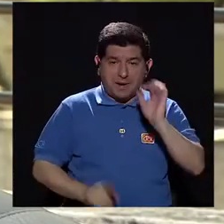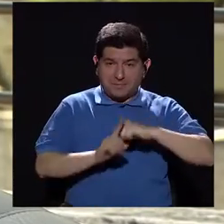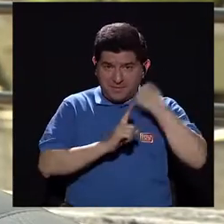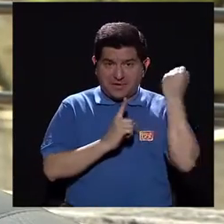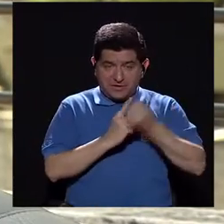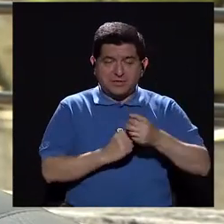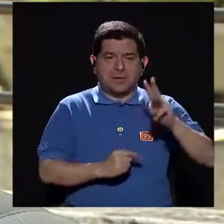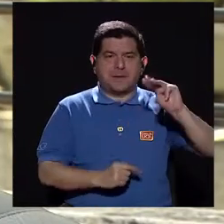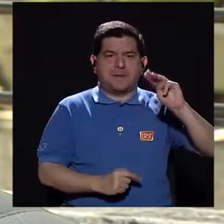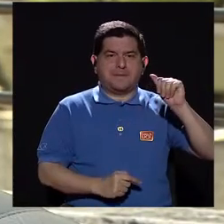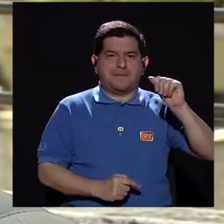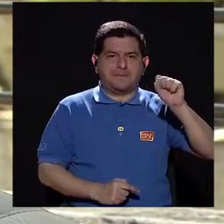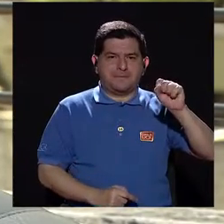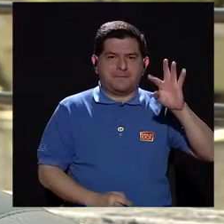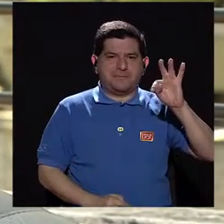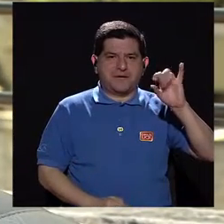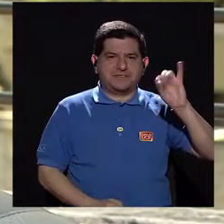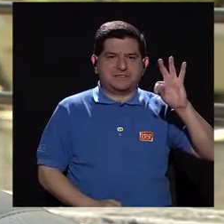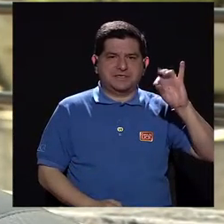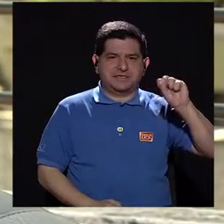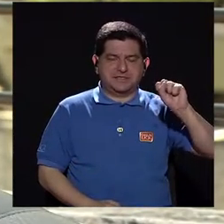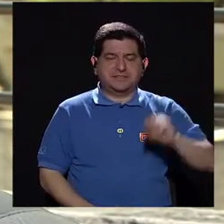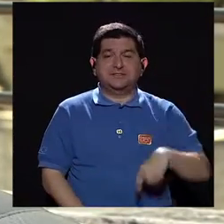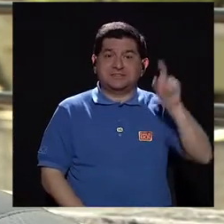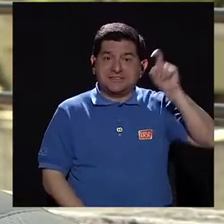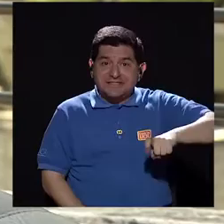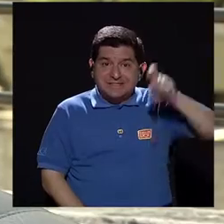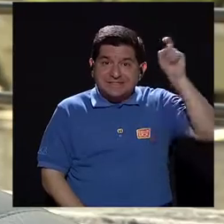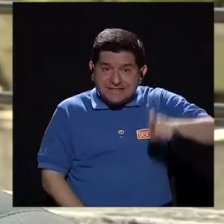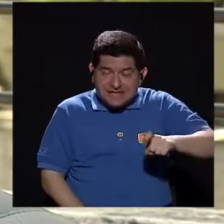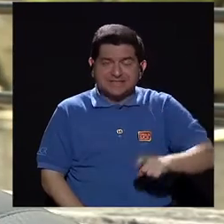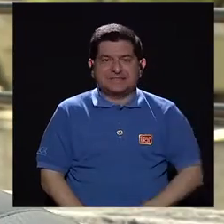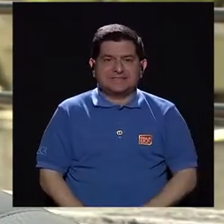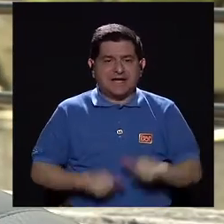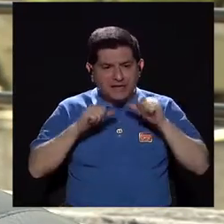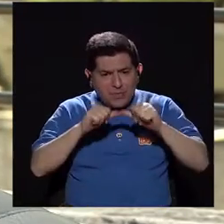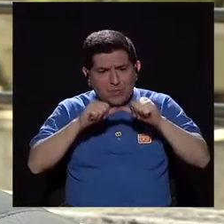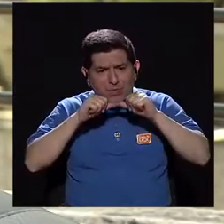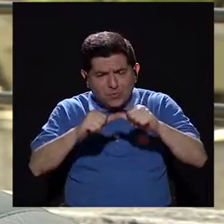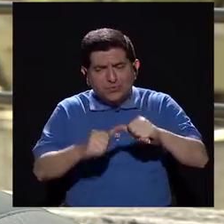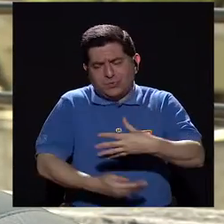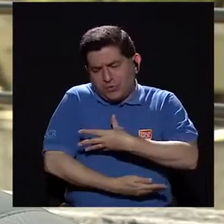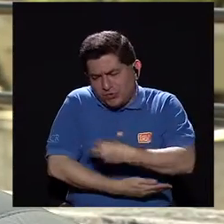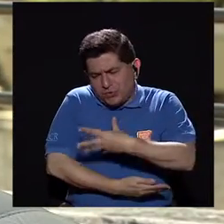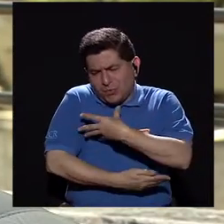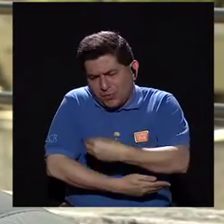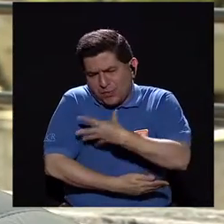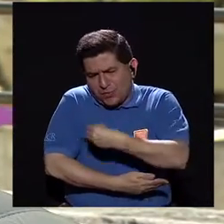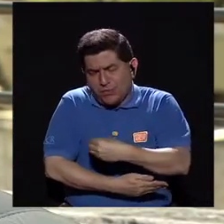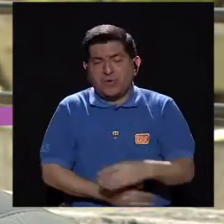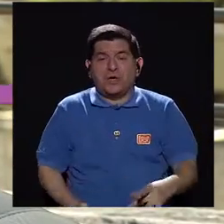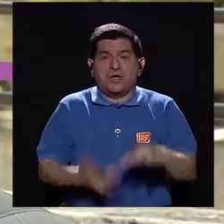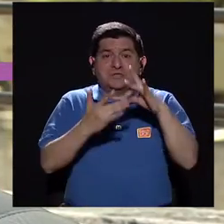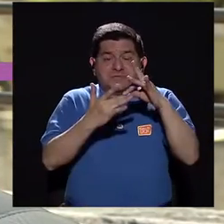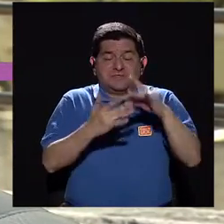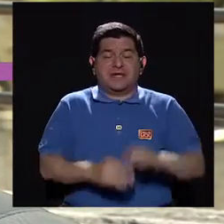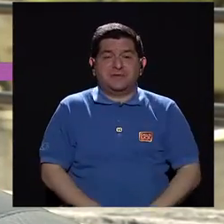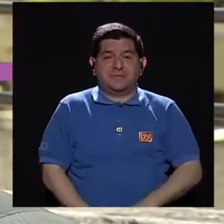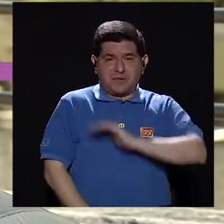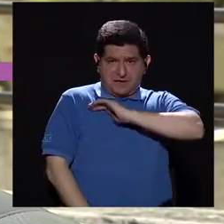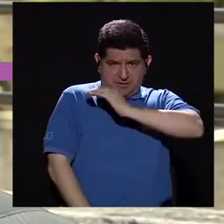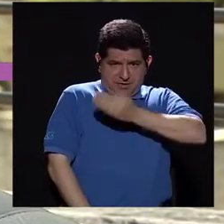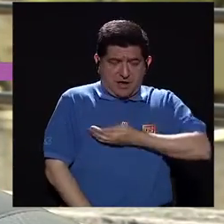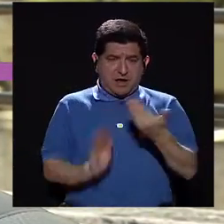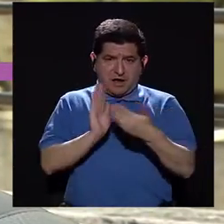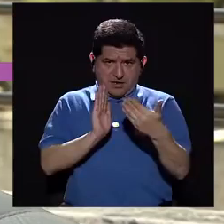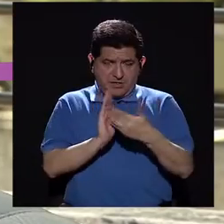con una mastitis con los pechos congestionados debe de ponerse más seguido a bebé, especialmente en el pecho